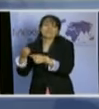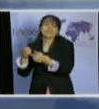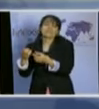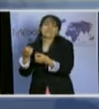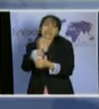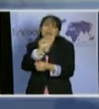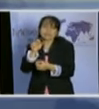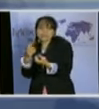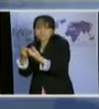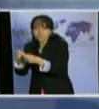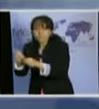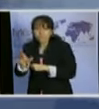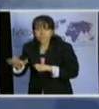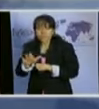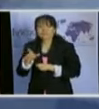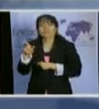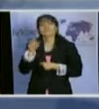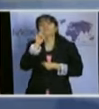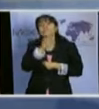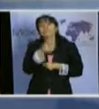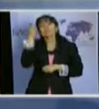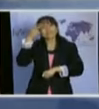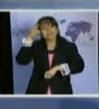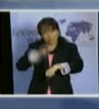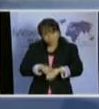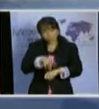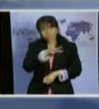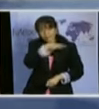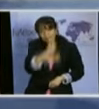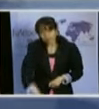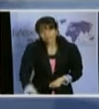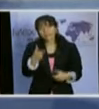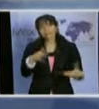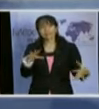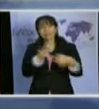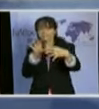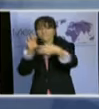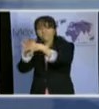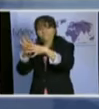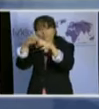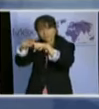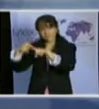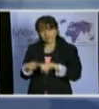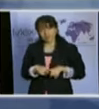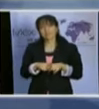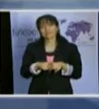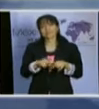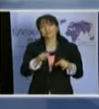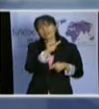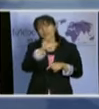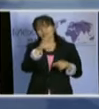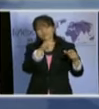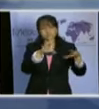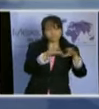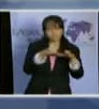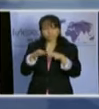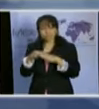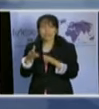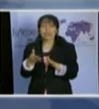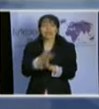Federal. Y fue director general de vinculación con las organizaciones, como les decía, de la sociedad antes de ser nombrado